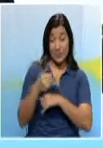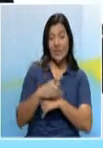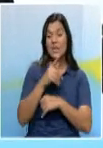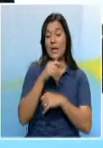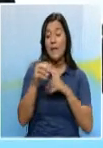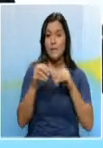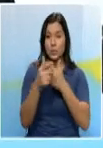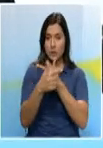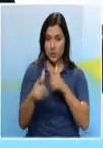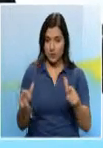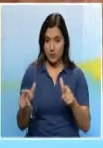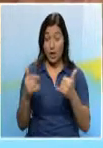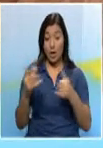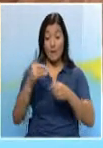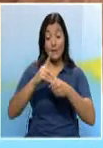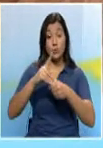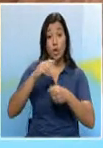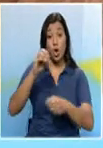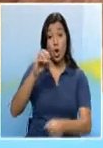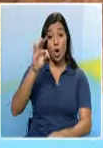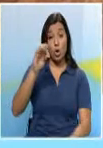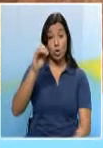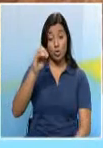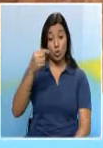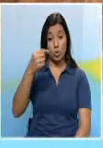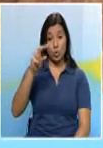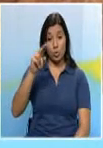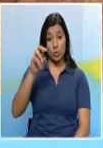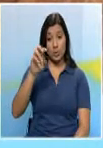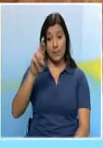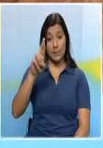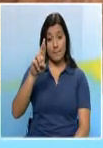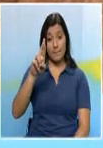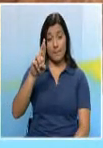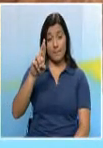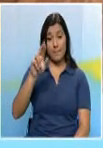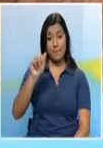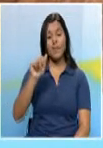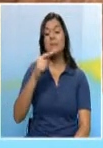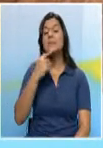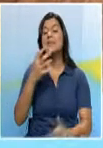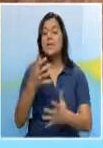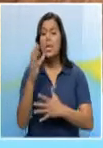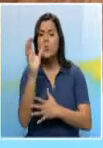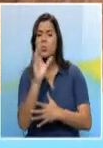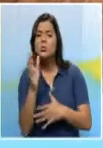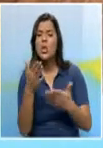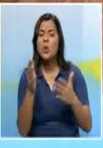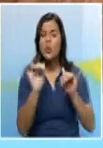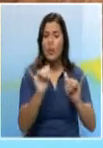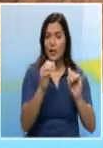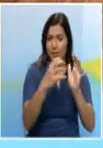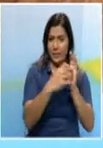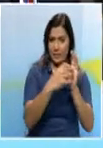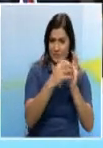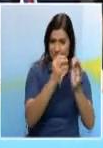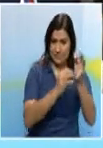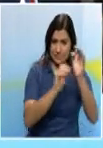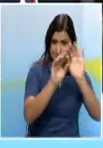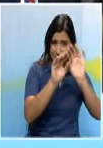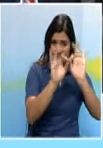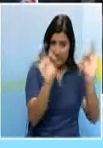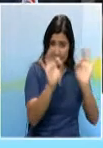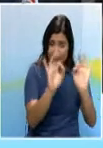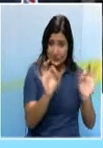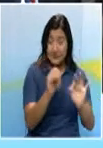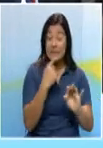Movimiento Libertario. El diputado Otto Guevara es enfático en que buscarán conocer muy bien cómo está quedando este texto, y uno de los puntos que